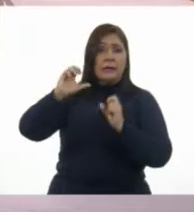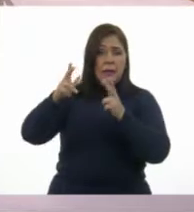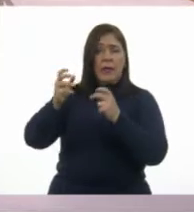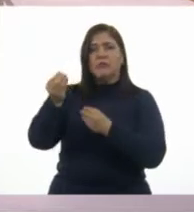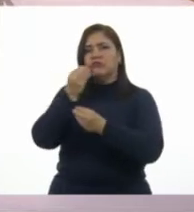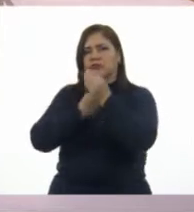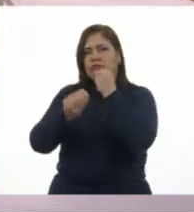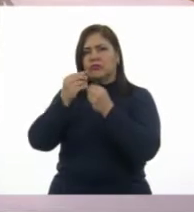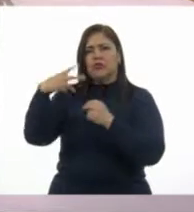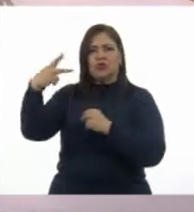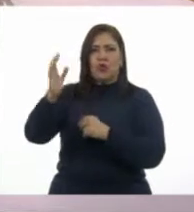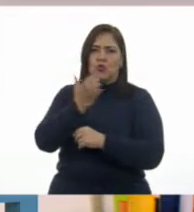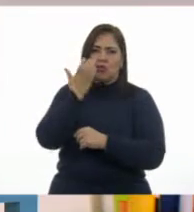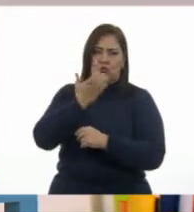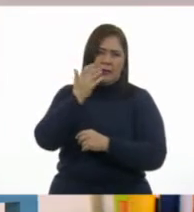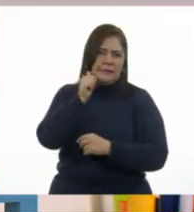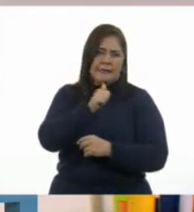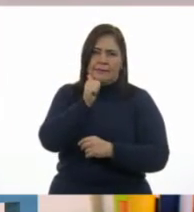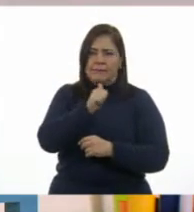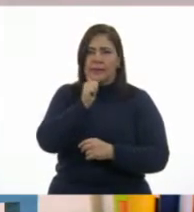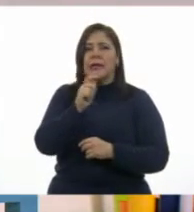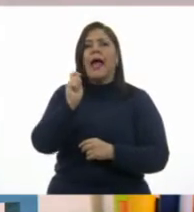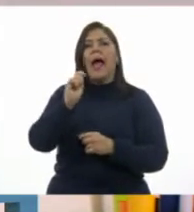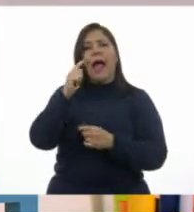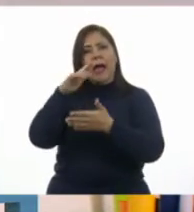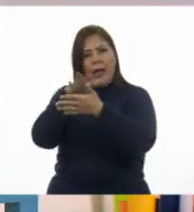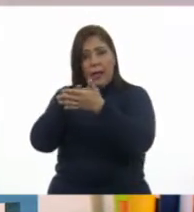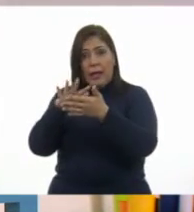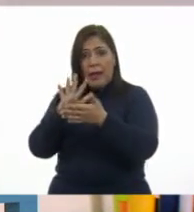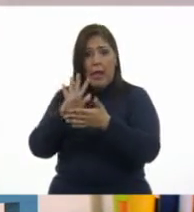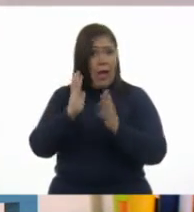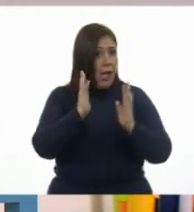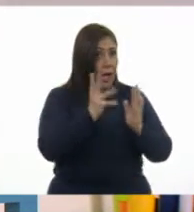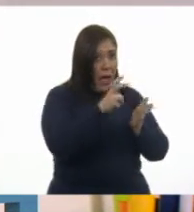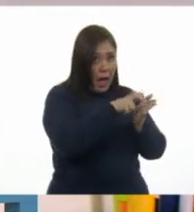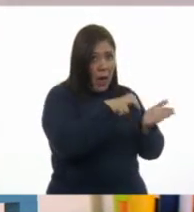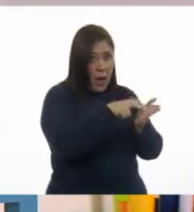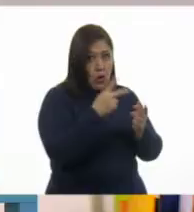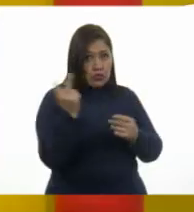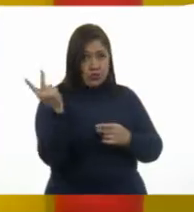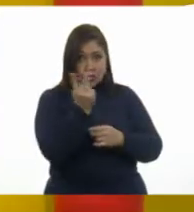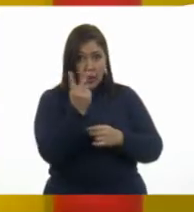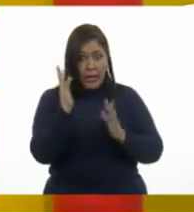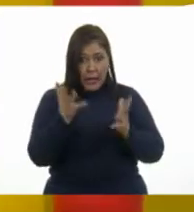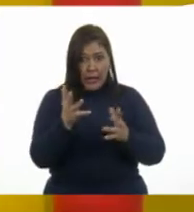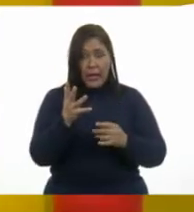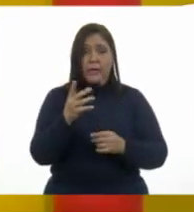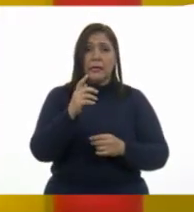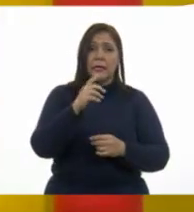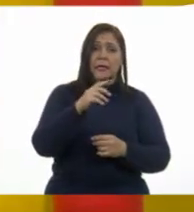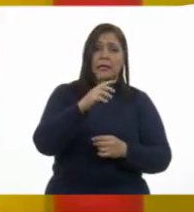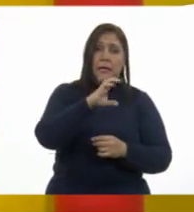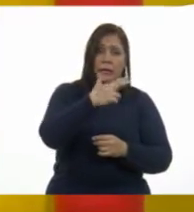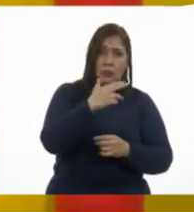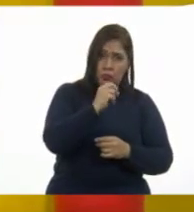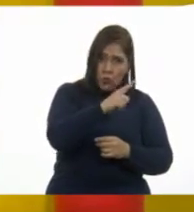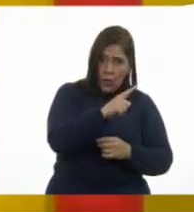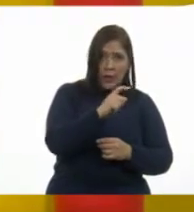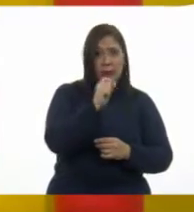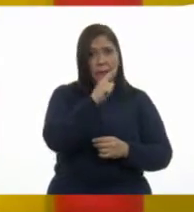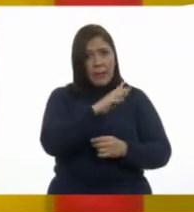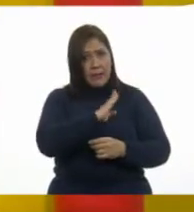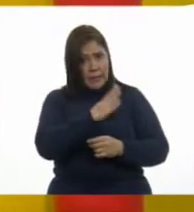tierra. Ya revisamos el texto. ¿Ya está corregido? Sí. ¿Los dos? Sí. ¿Tanto en chol como en